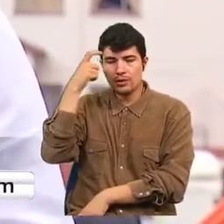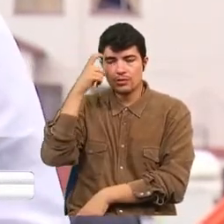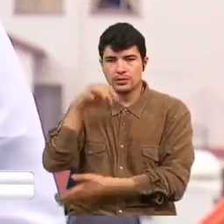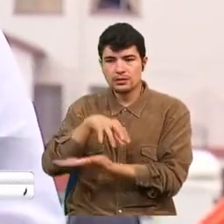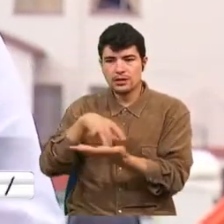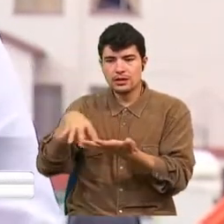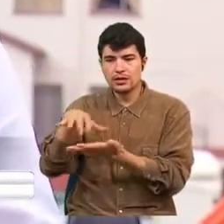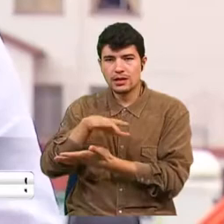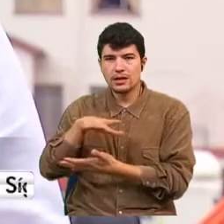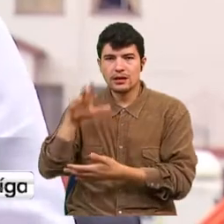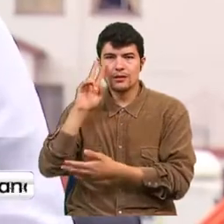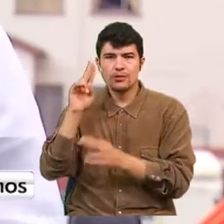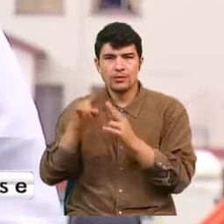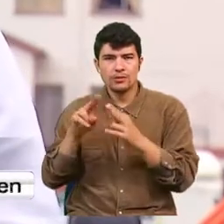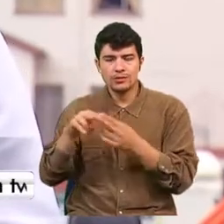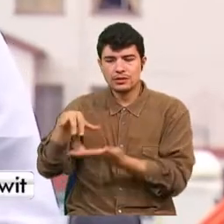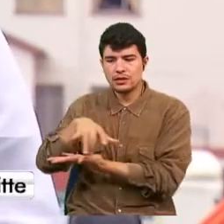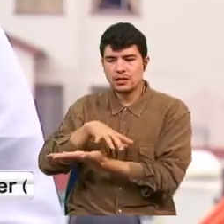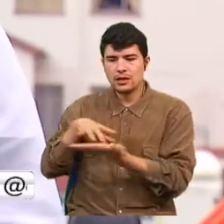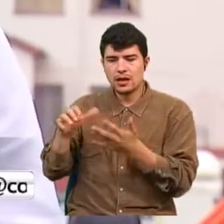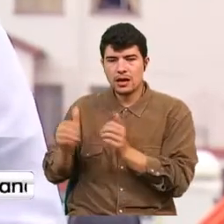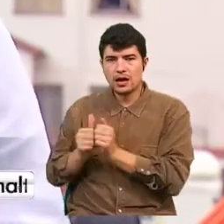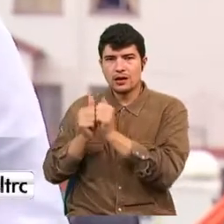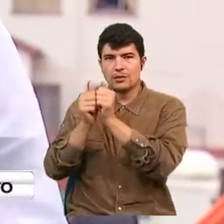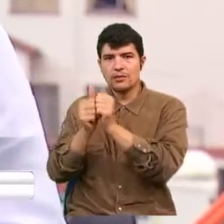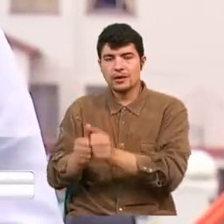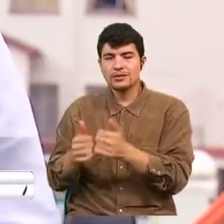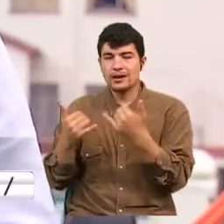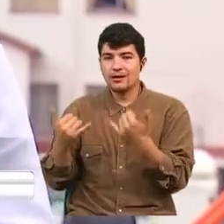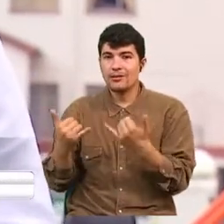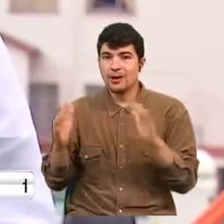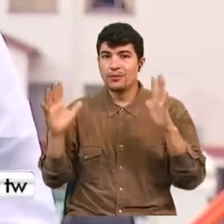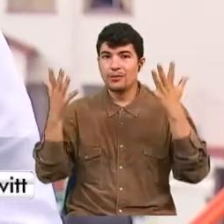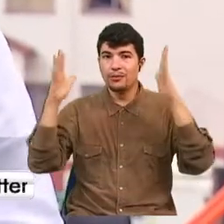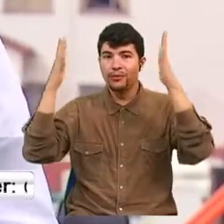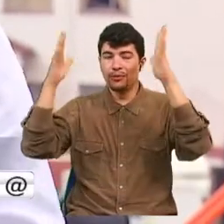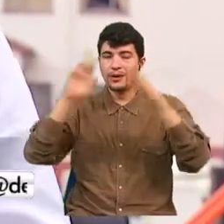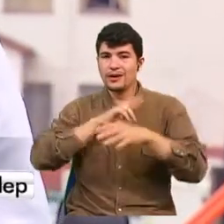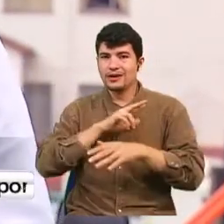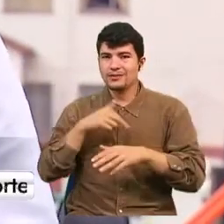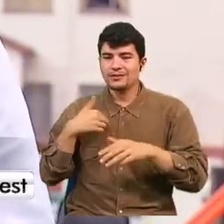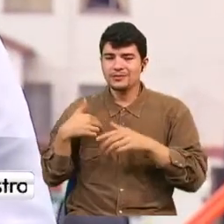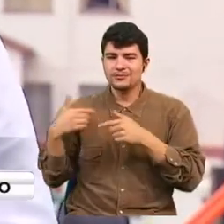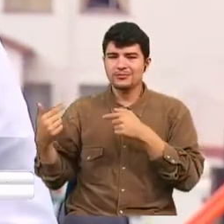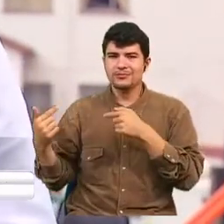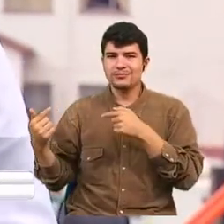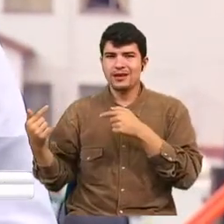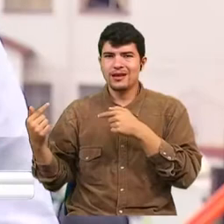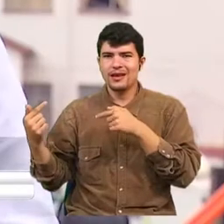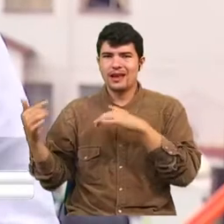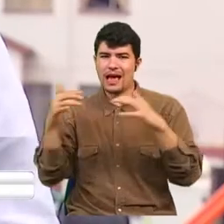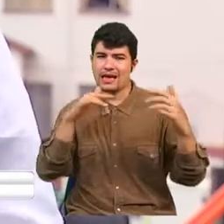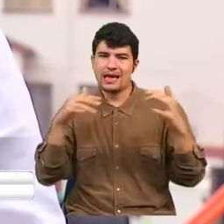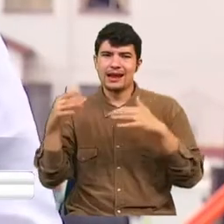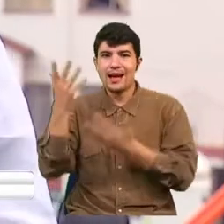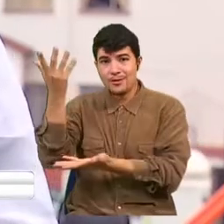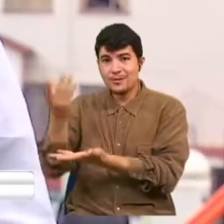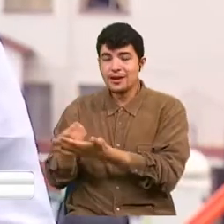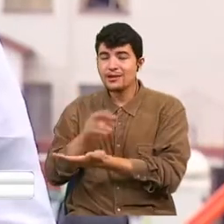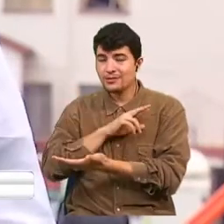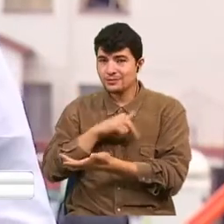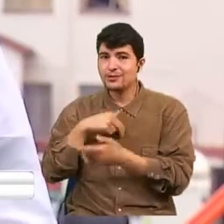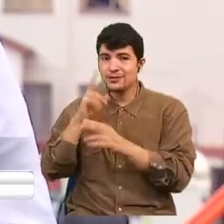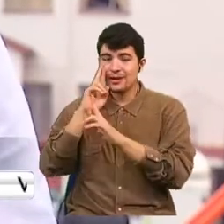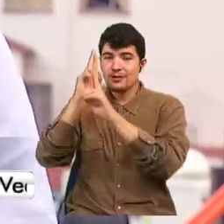con Expedición Santander, acompañándonos en este gran evento de nuestra batalla comunera, la celebración que hacemos el